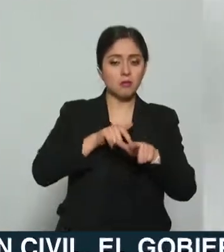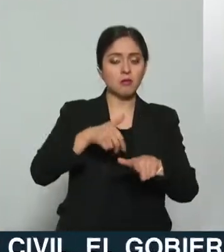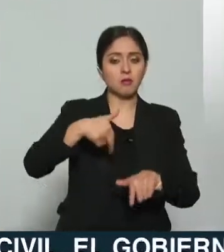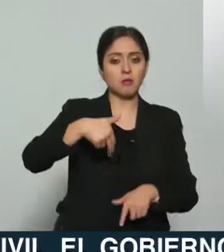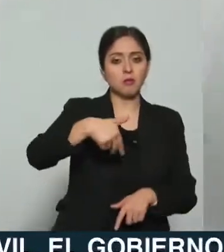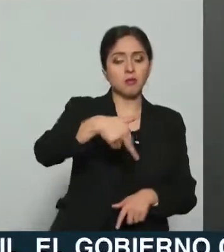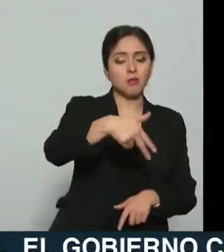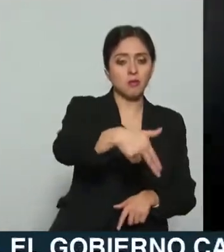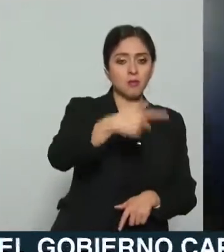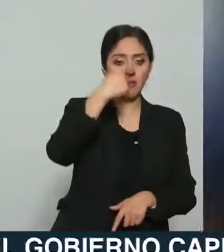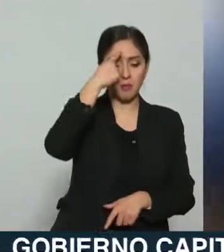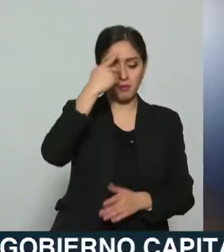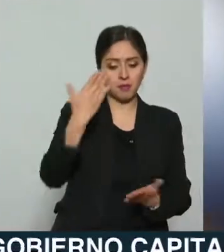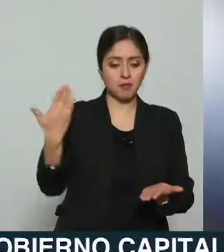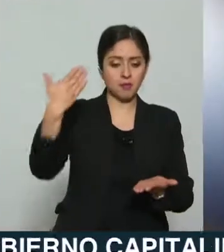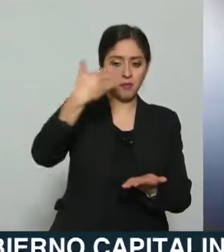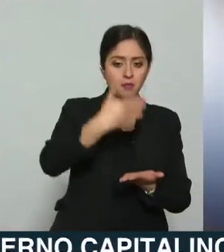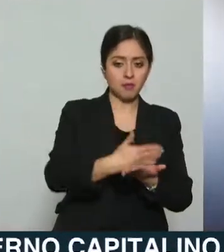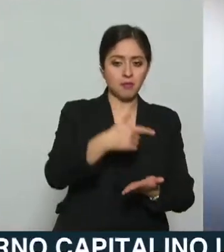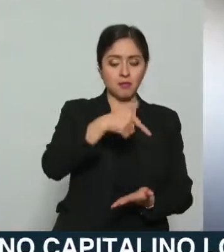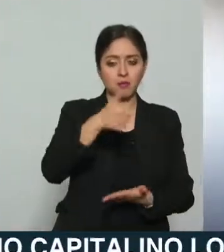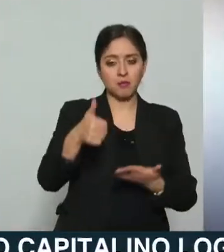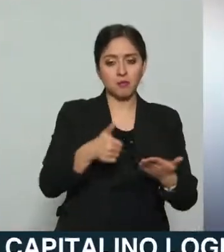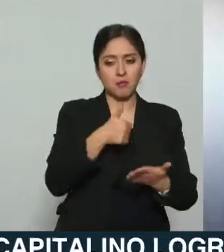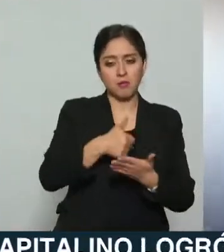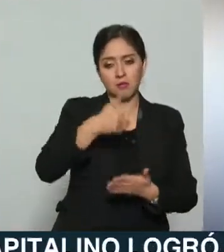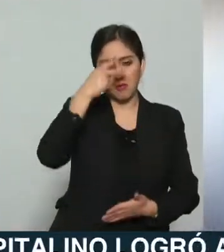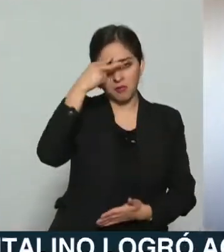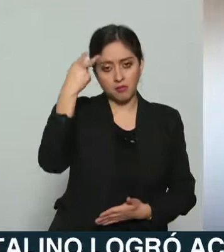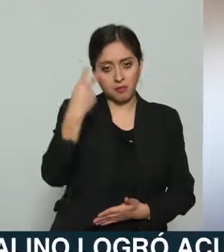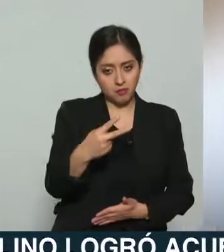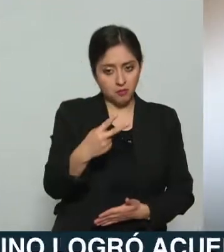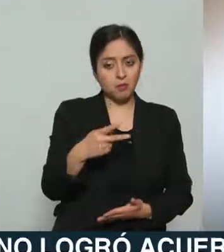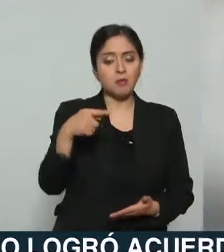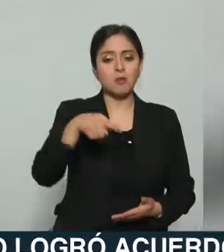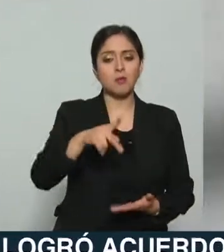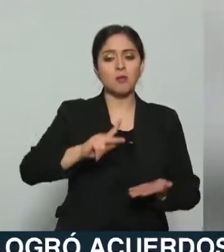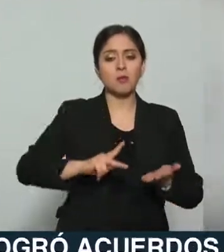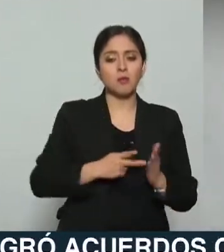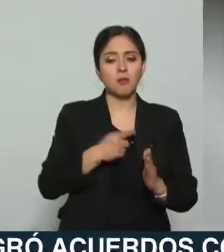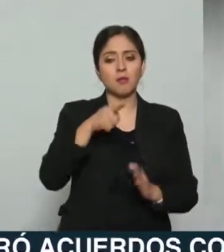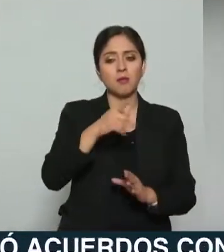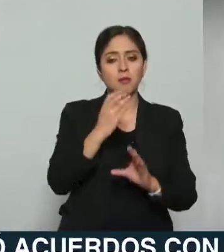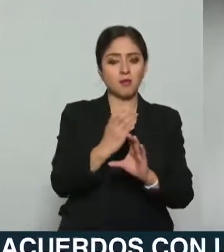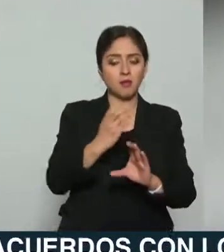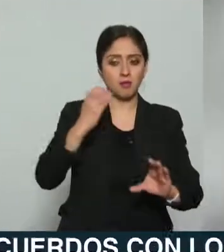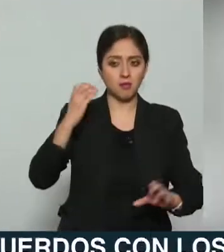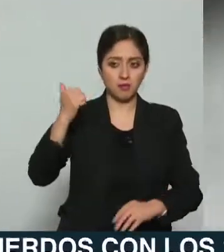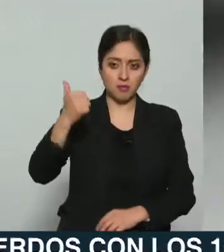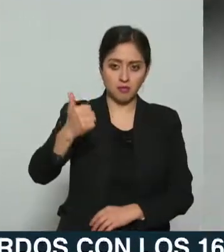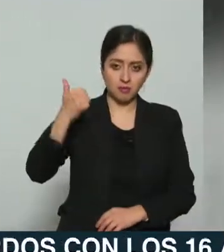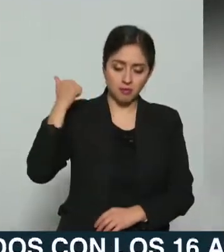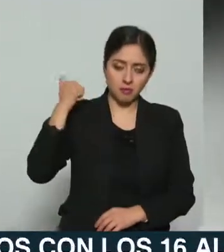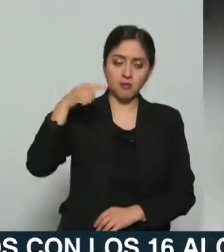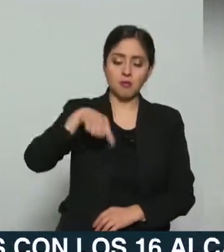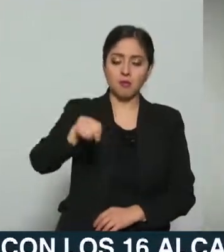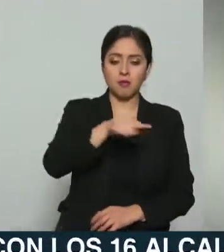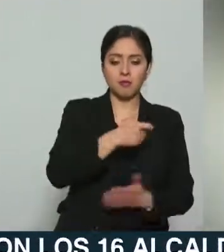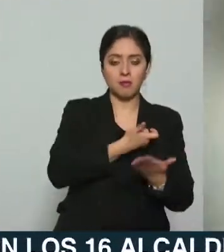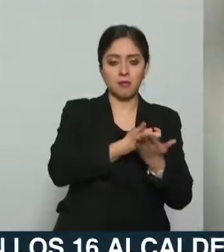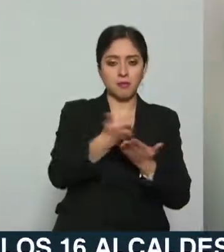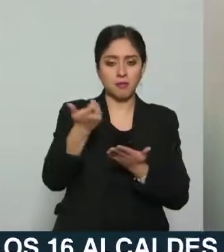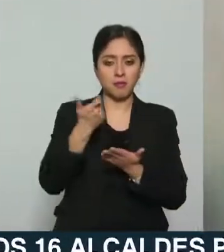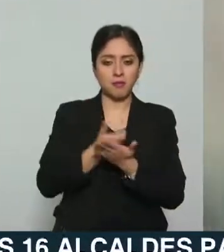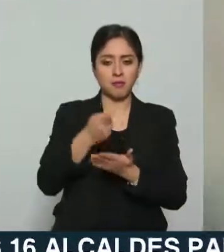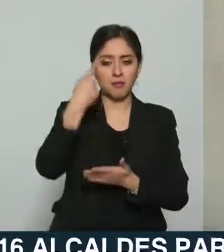México, donde abordará este contingente de nueva cuenta los autobuses hasta 500 metros antes de la plaza de cobro de peaje